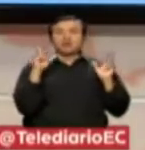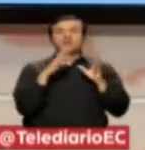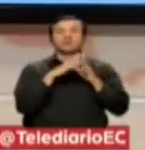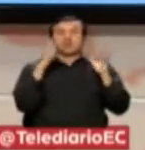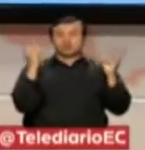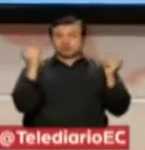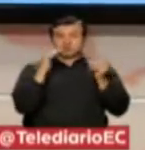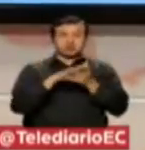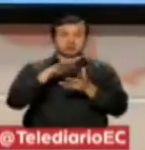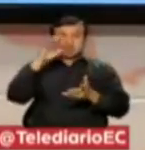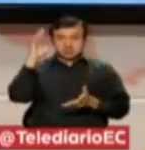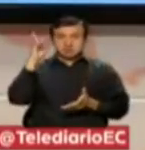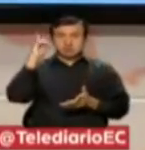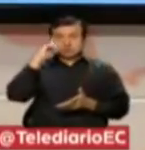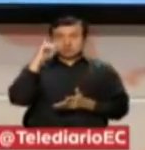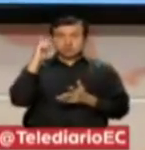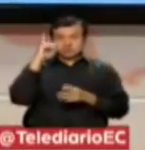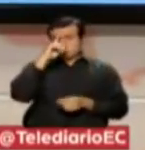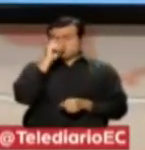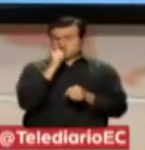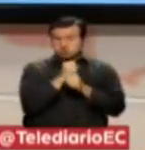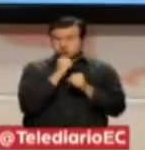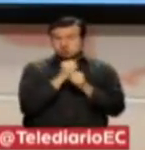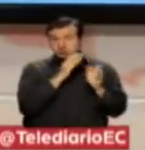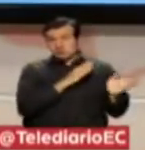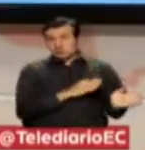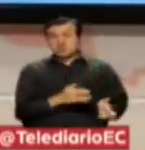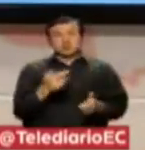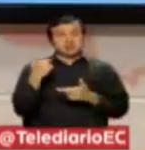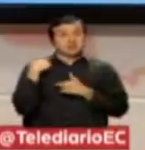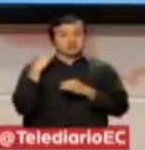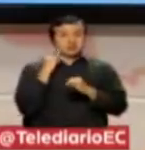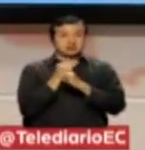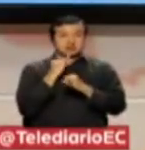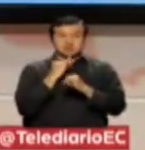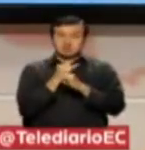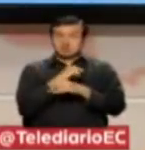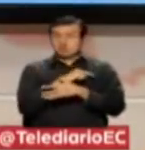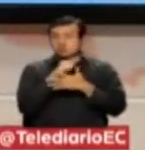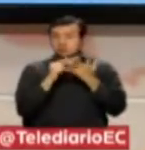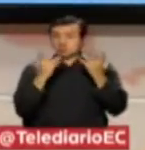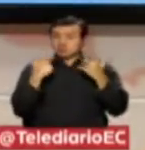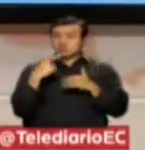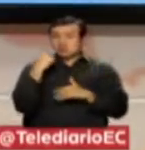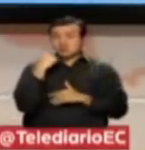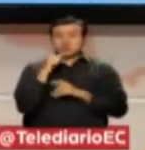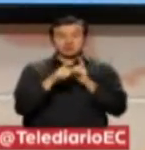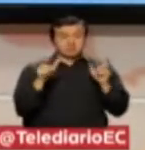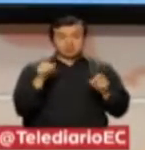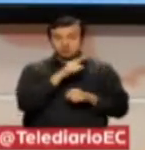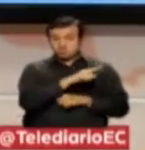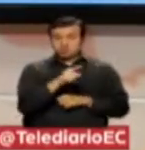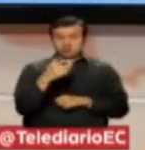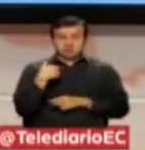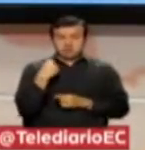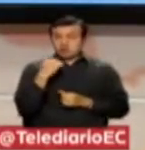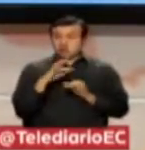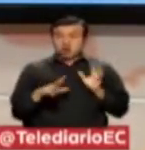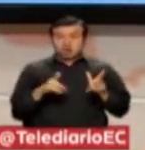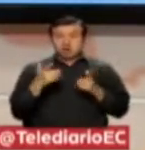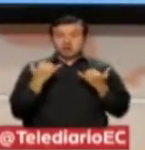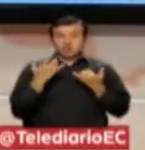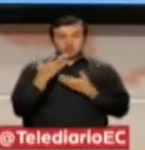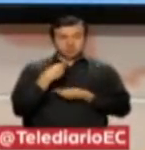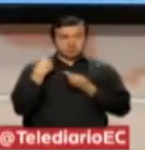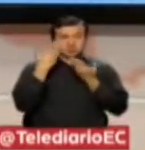muchísimo dinero, se trata de que el gobierno está haciendo su trabajo y está apretando a las instituciones que tiene que apretar, y se trata de que las personas que tienen dinero mal habido hoy día